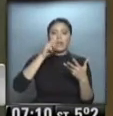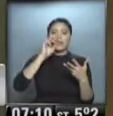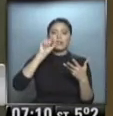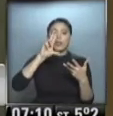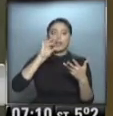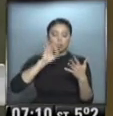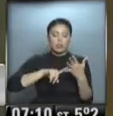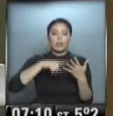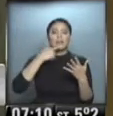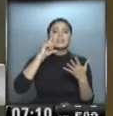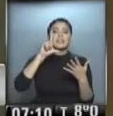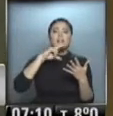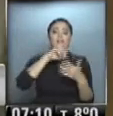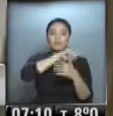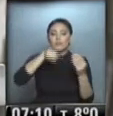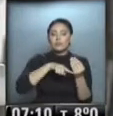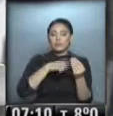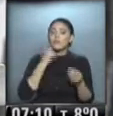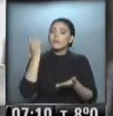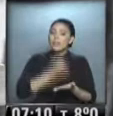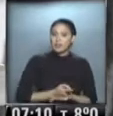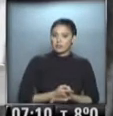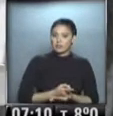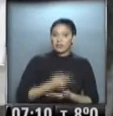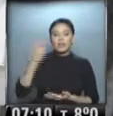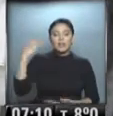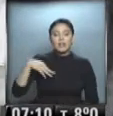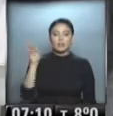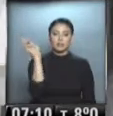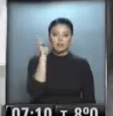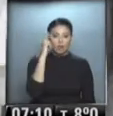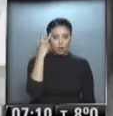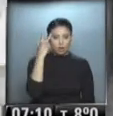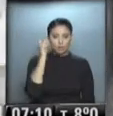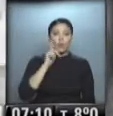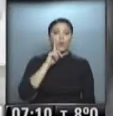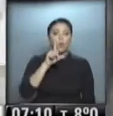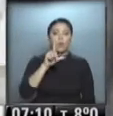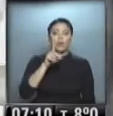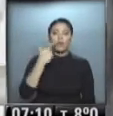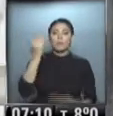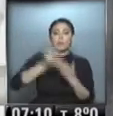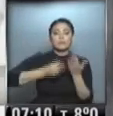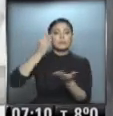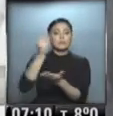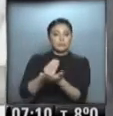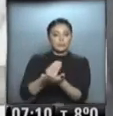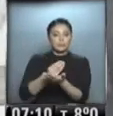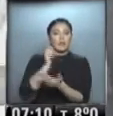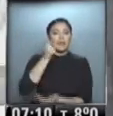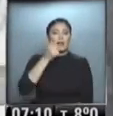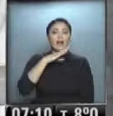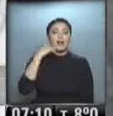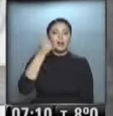y Guillermo Silva, quienes confirmaron la decisión que había tomado el 18 de junio el ministro instructor Sergio Muñoz